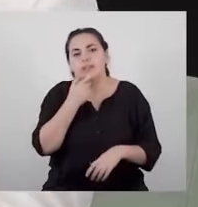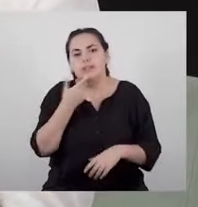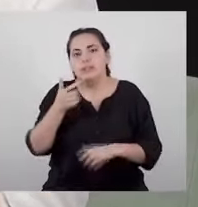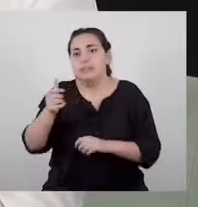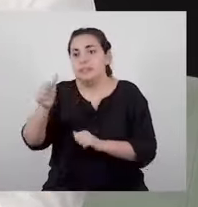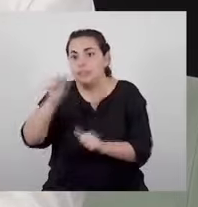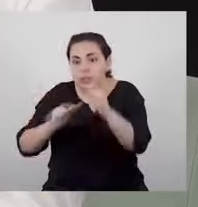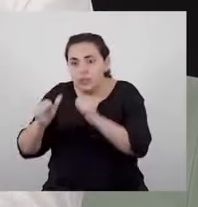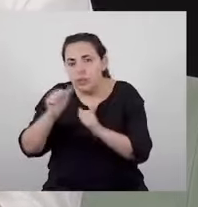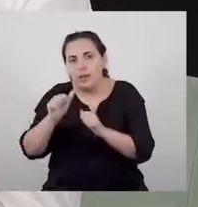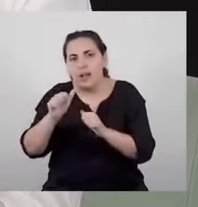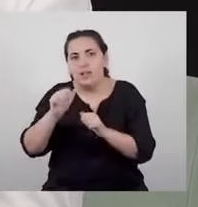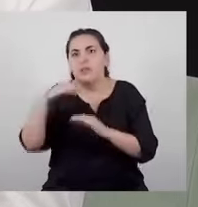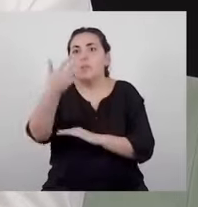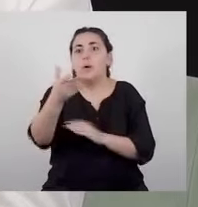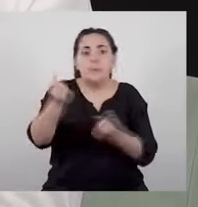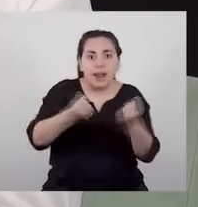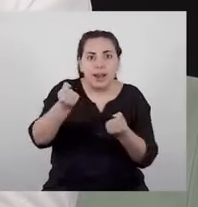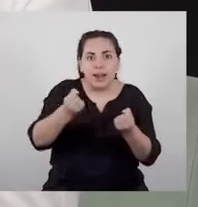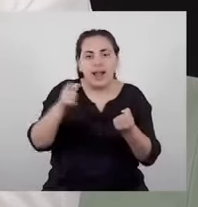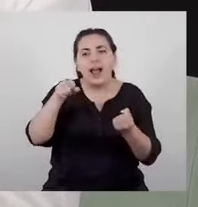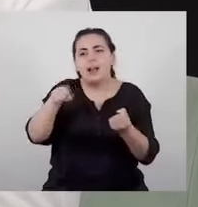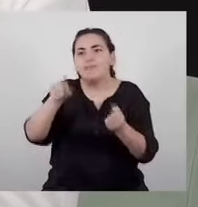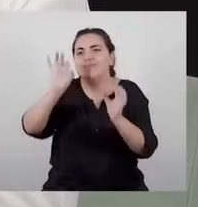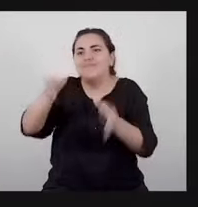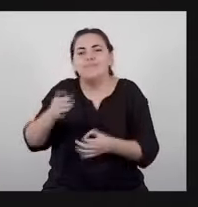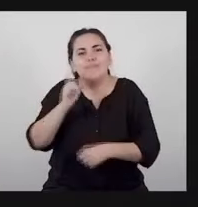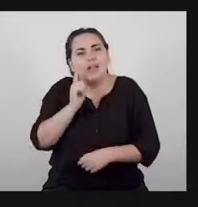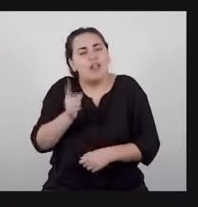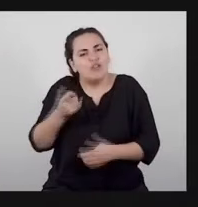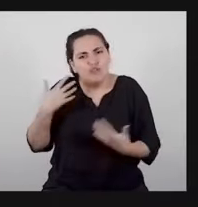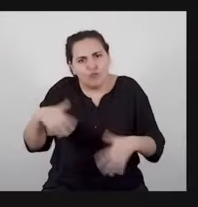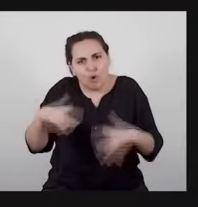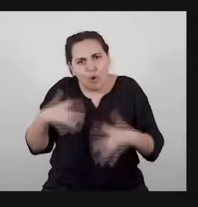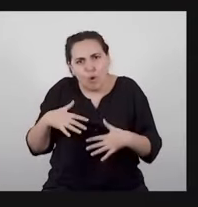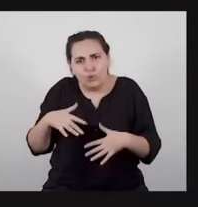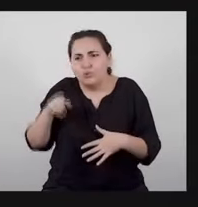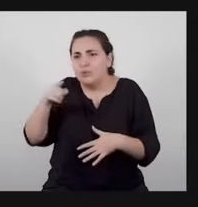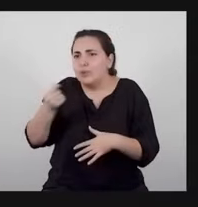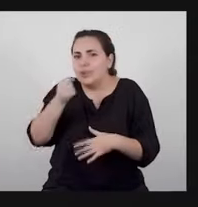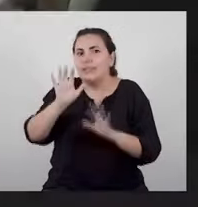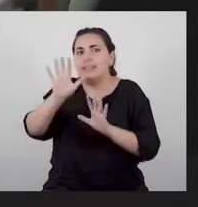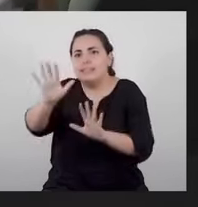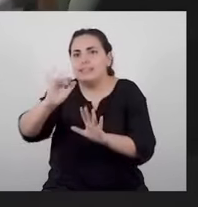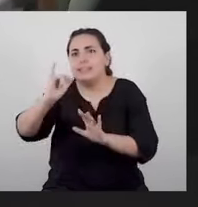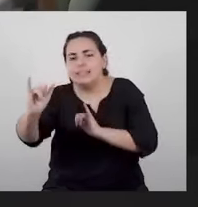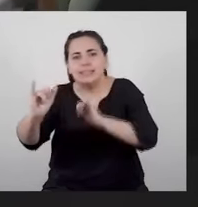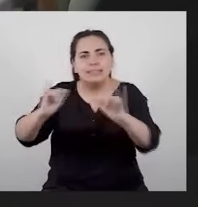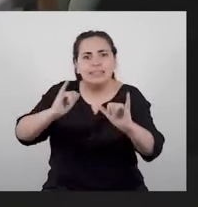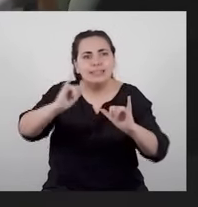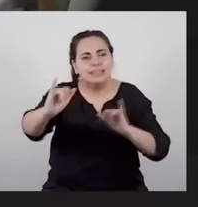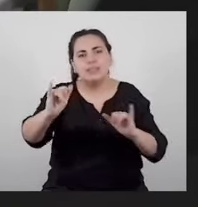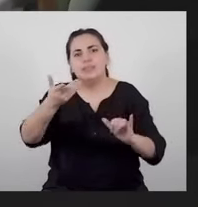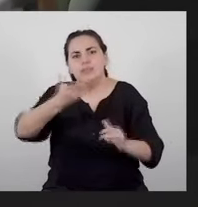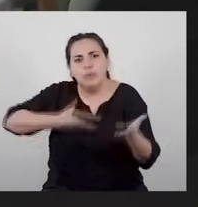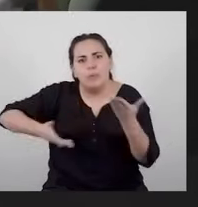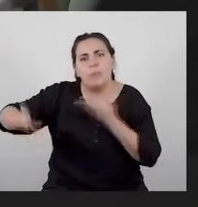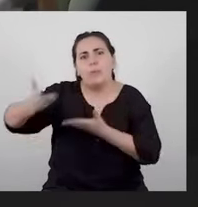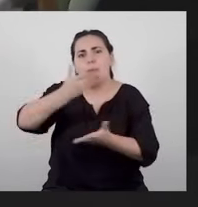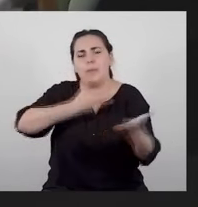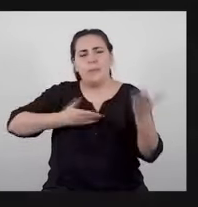voy a manejar bueno estoy asumiendo un riesgo demasiado alto y que lo comparta que se hable que hablemos de esto que lo